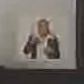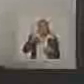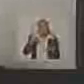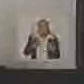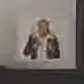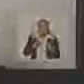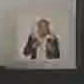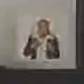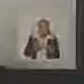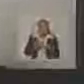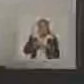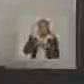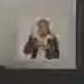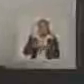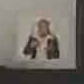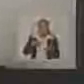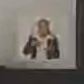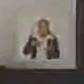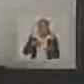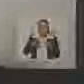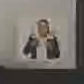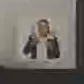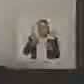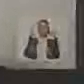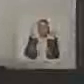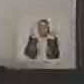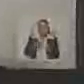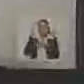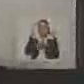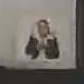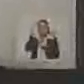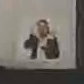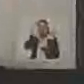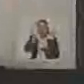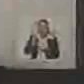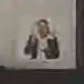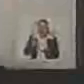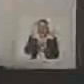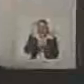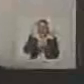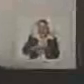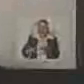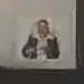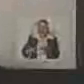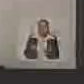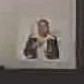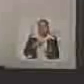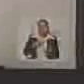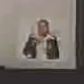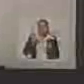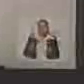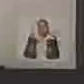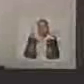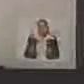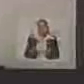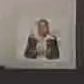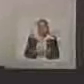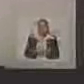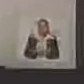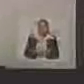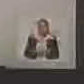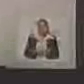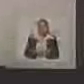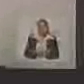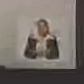asegurado un trabajo arduo, consistente, con respeto y con dignidad. Tienes asegurado un enfoque en